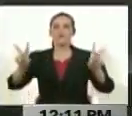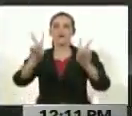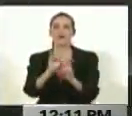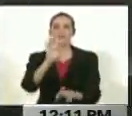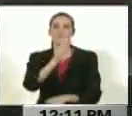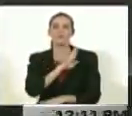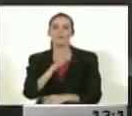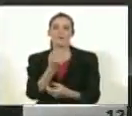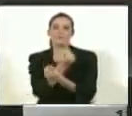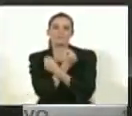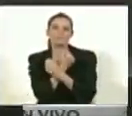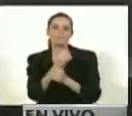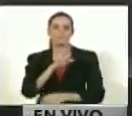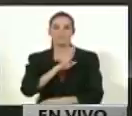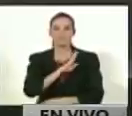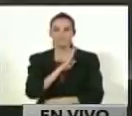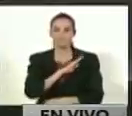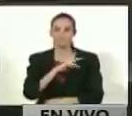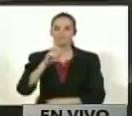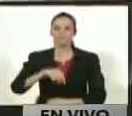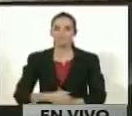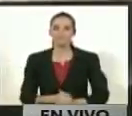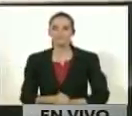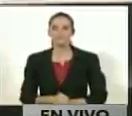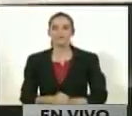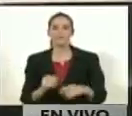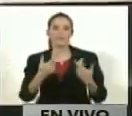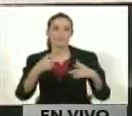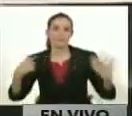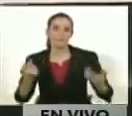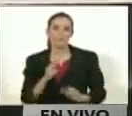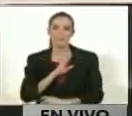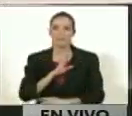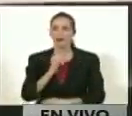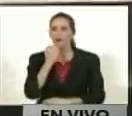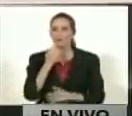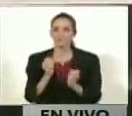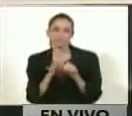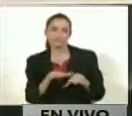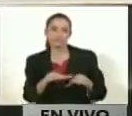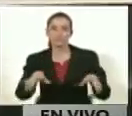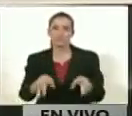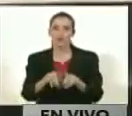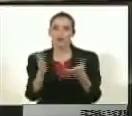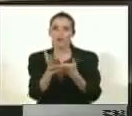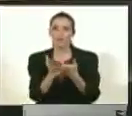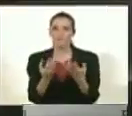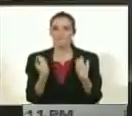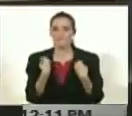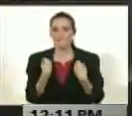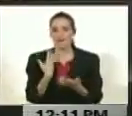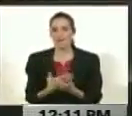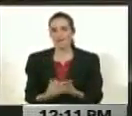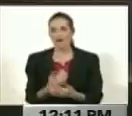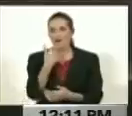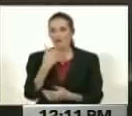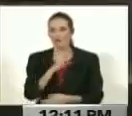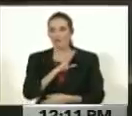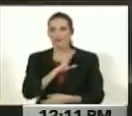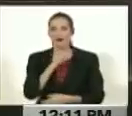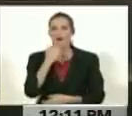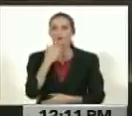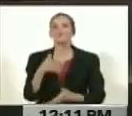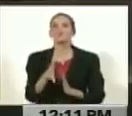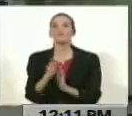nuestro, querer lo nuestro, multiplicar lo nuestro, convertirnos en una escuela viviente de nuestro ritmo,